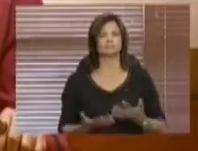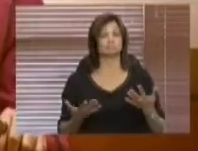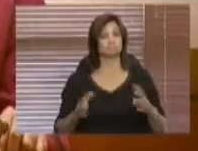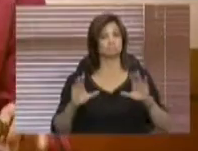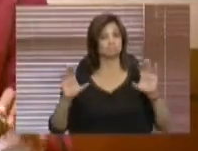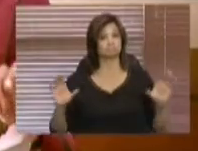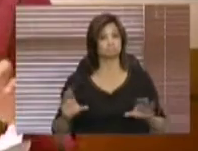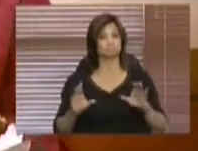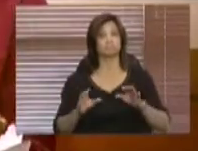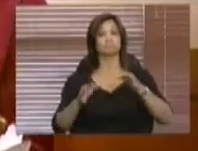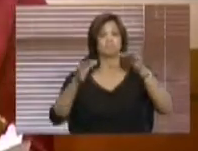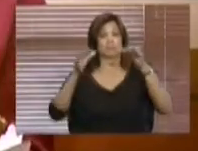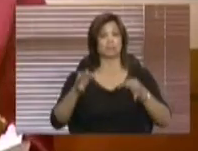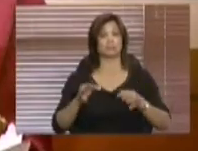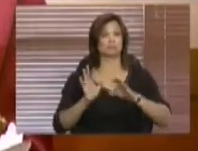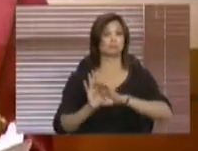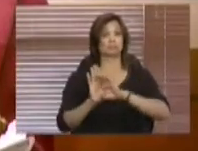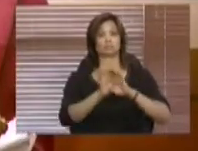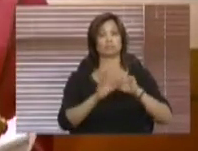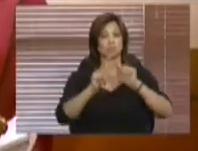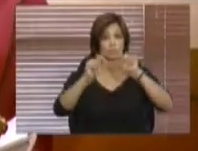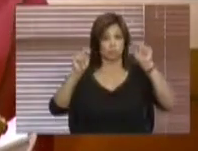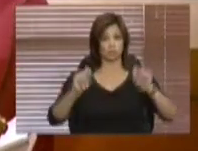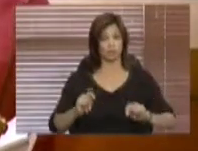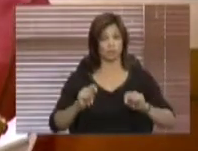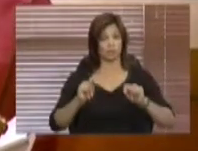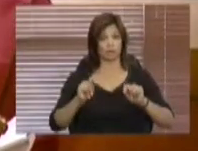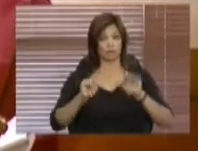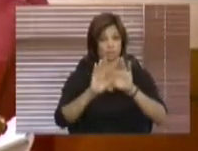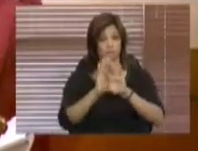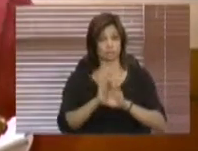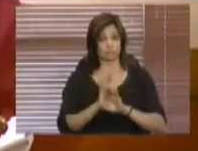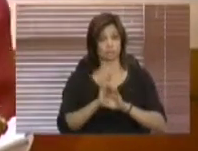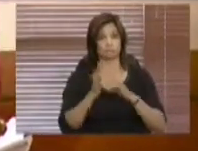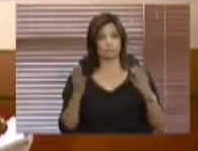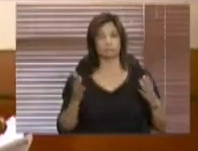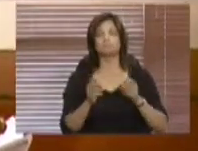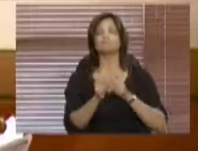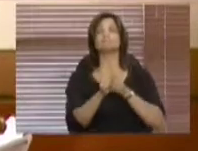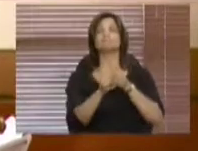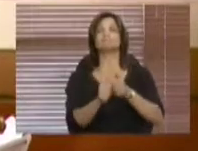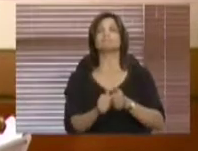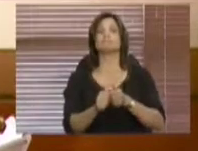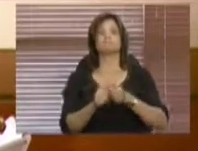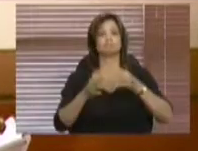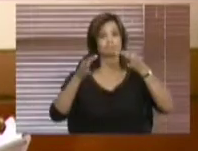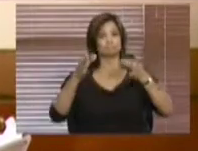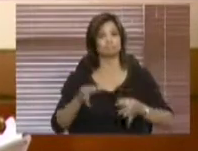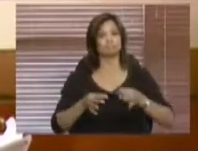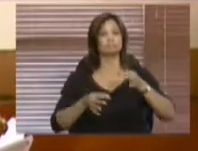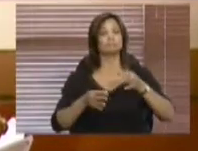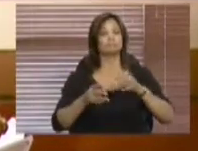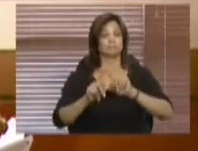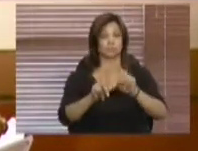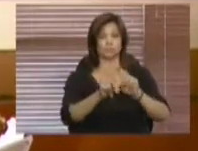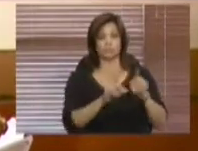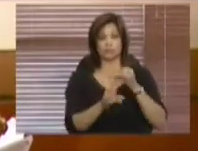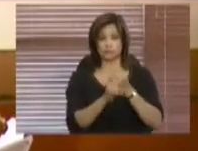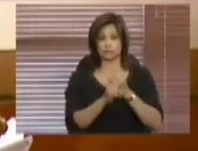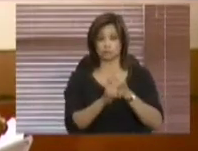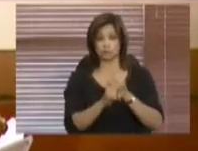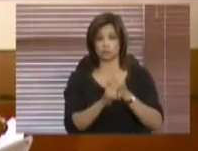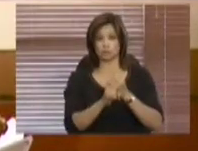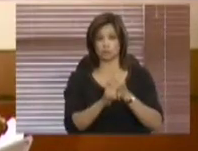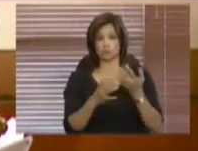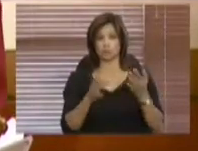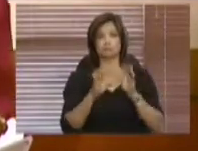Ejecución de las sentencias emitidas por el Tribunal Constitucional. El cumplimiento de las decisiones jurisdiccionales firmes